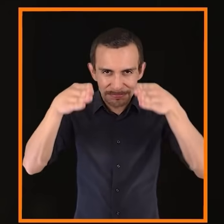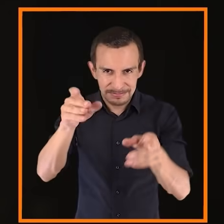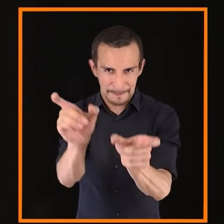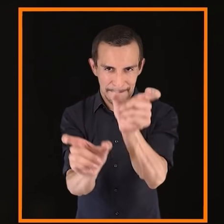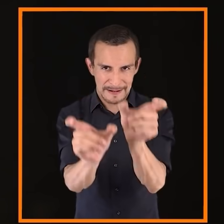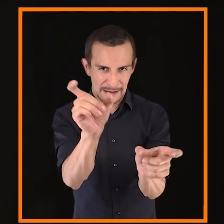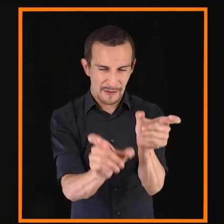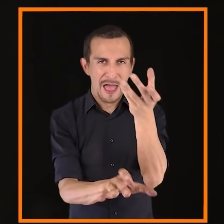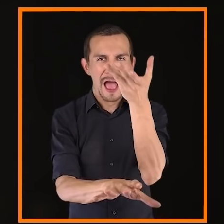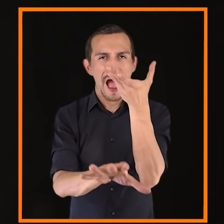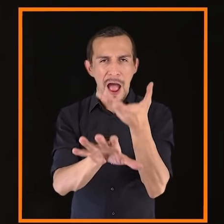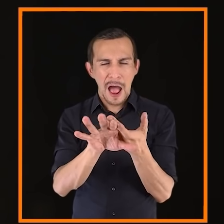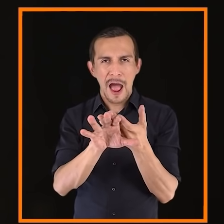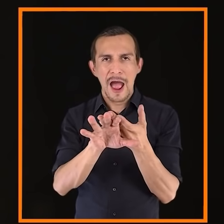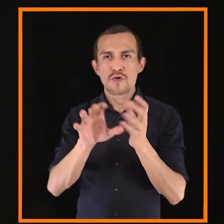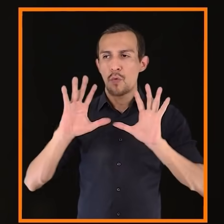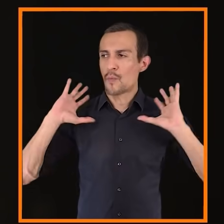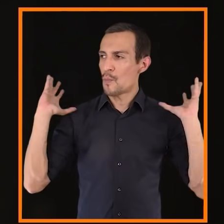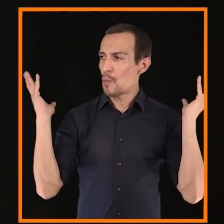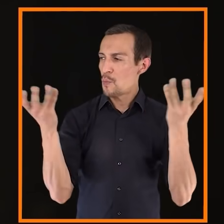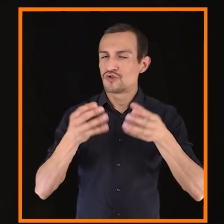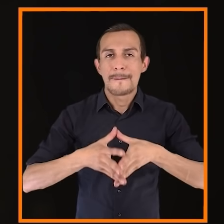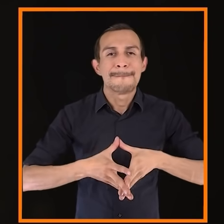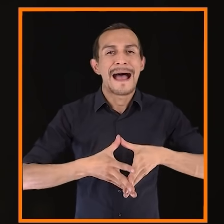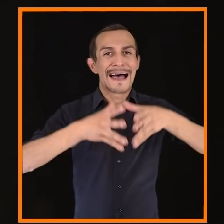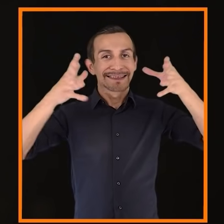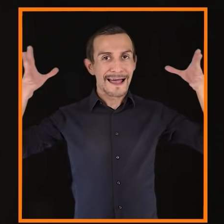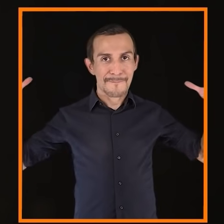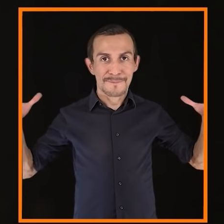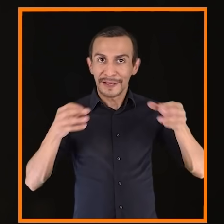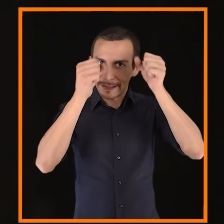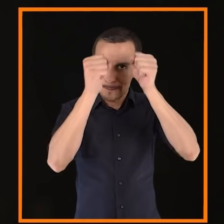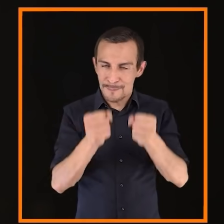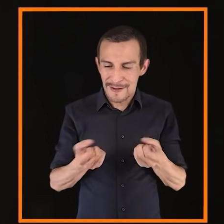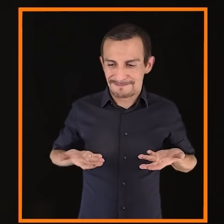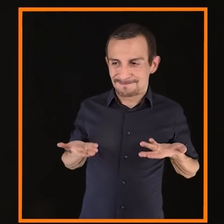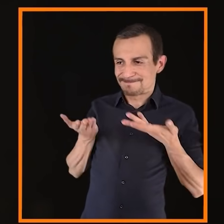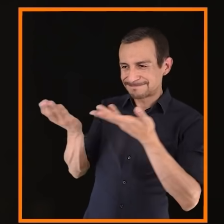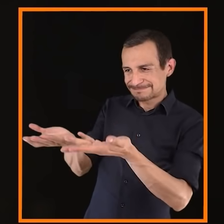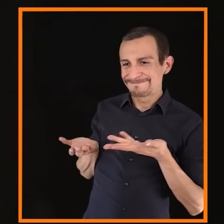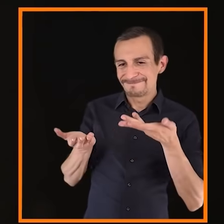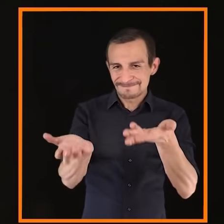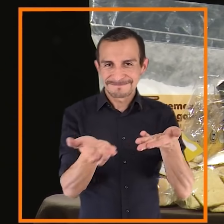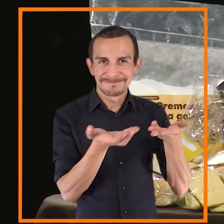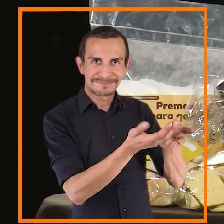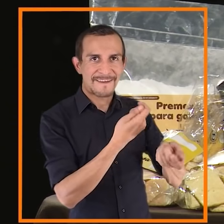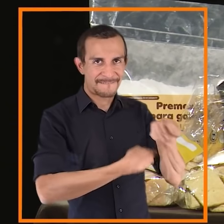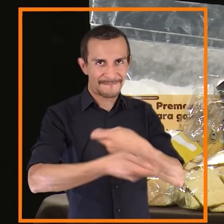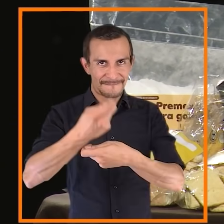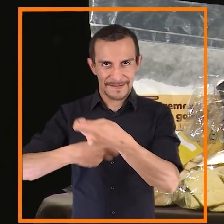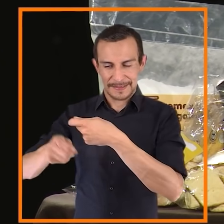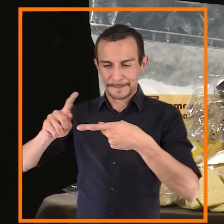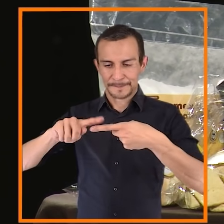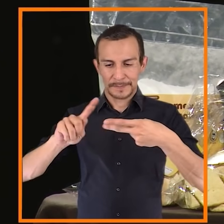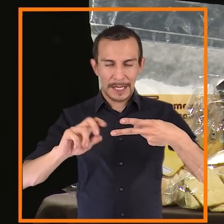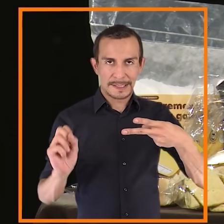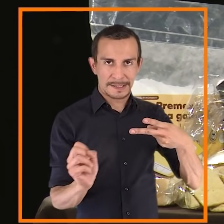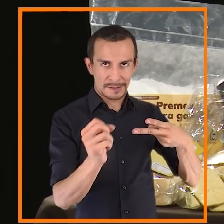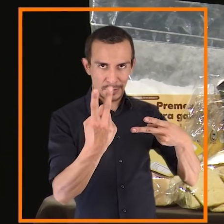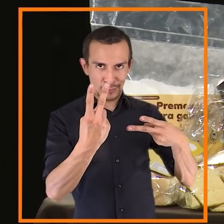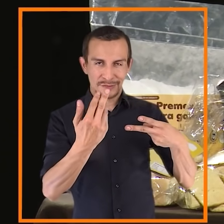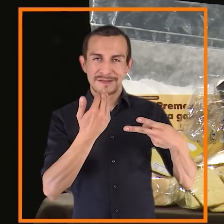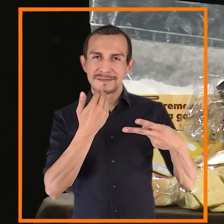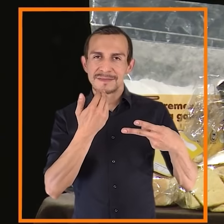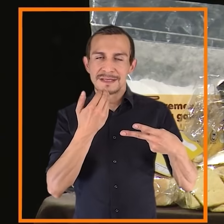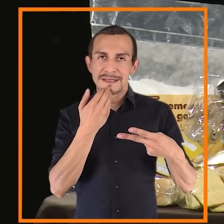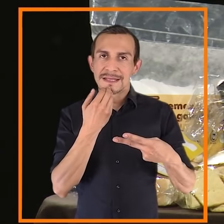objetivo. Hay un espectro afuera mucho más amplio al cual puedes dirigirte. El segundo